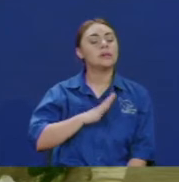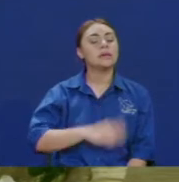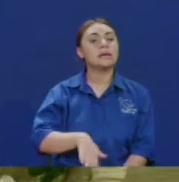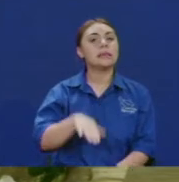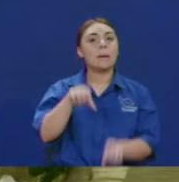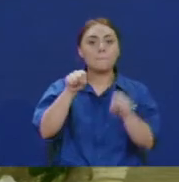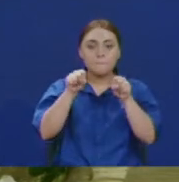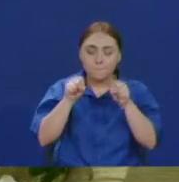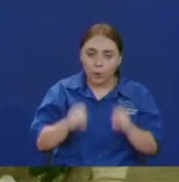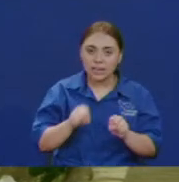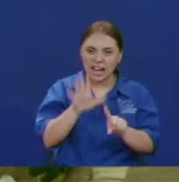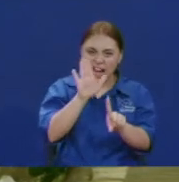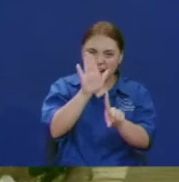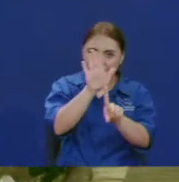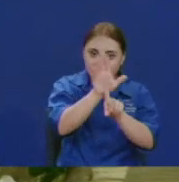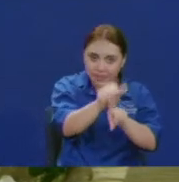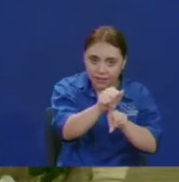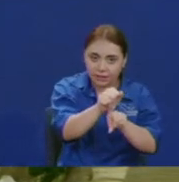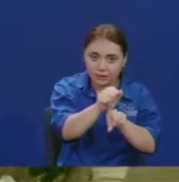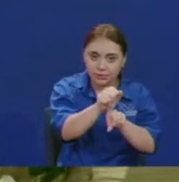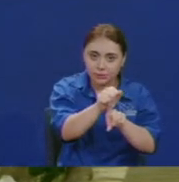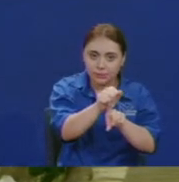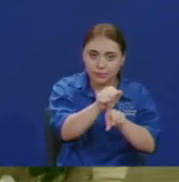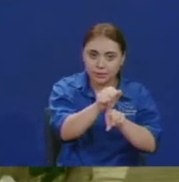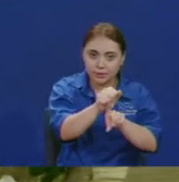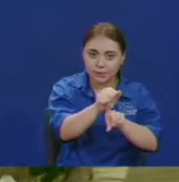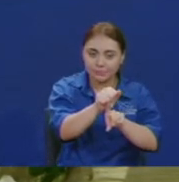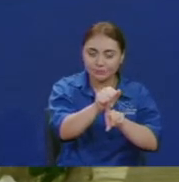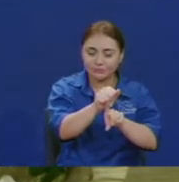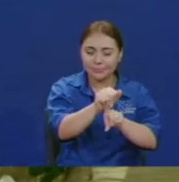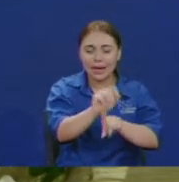afectando esta celebración pascual.